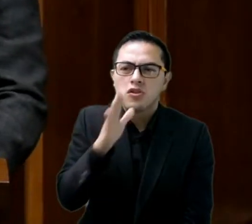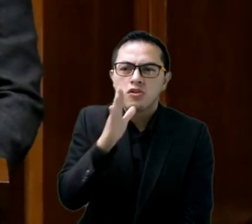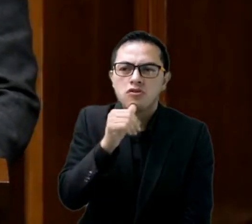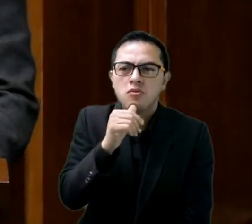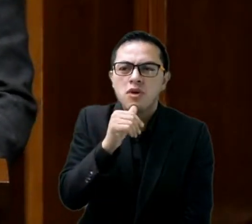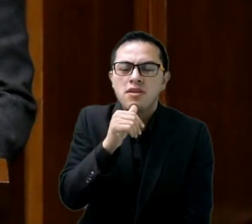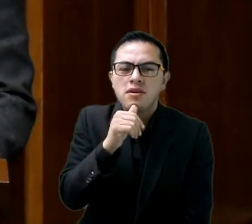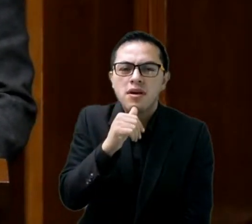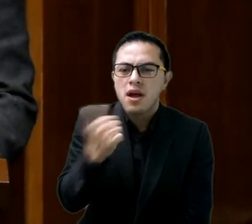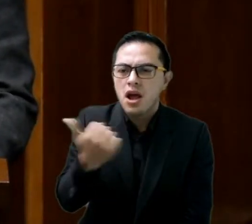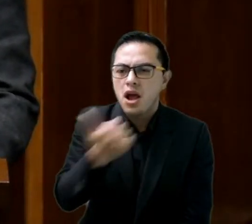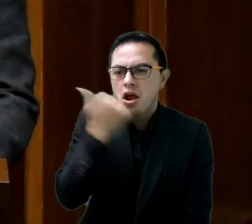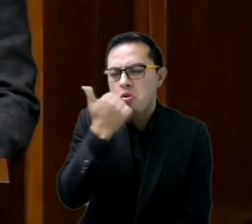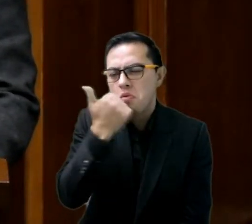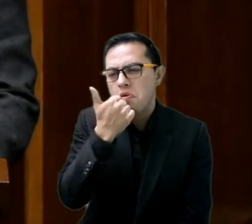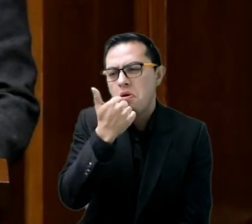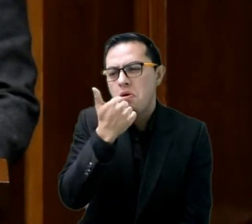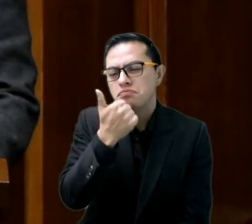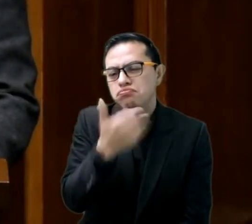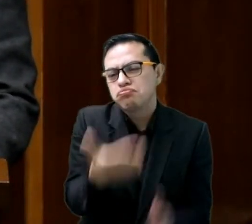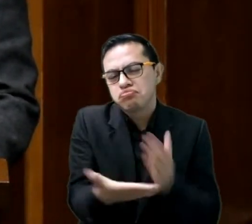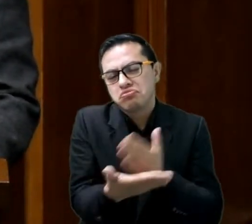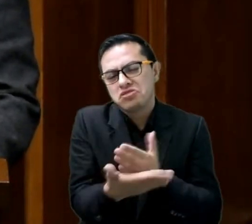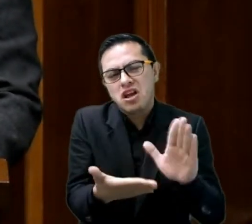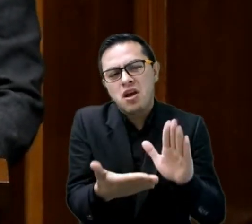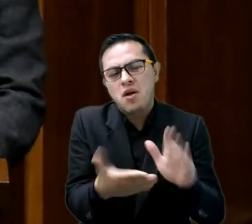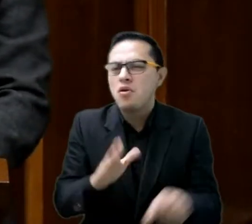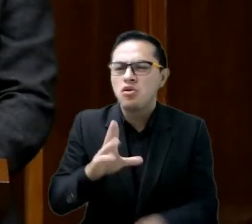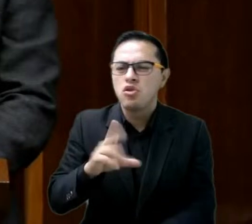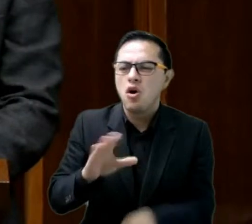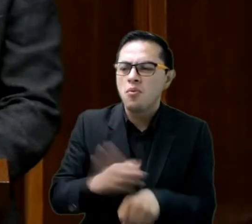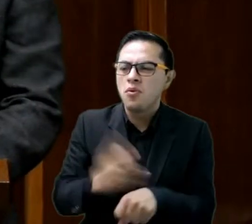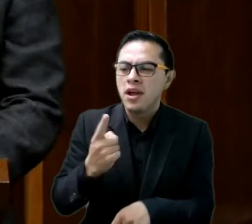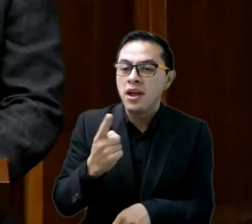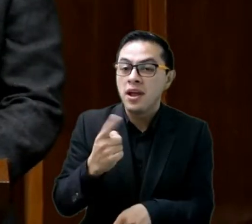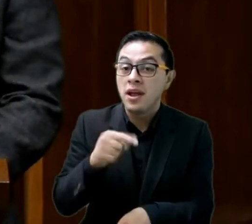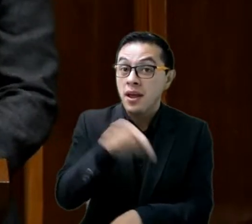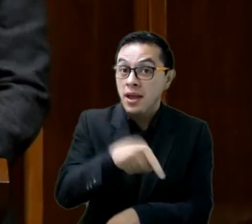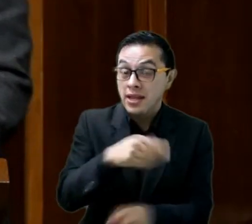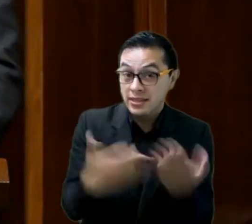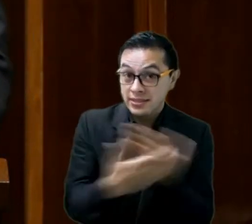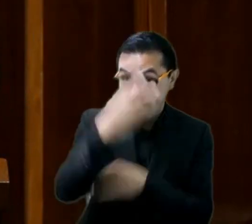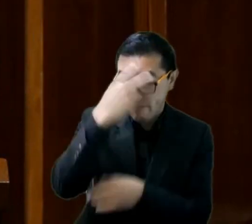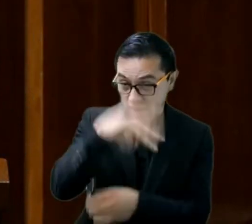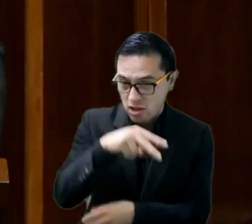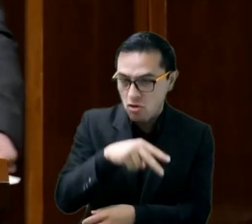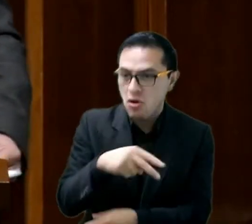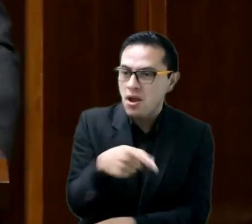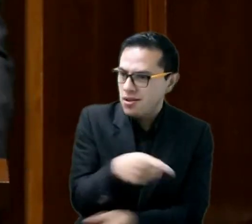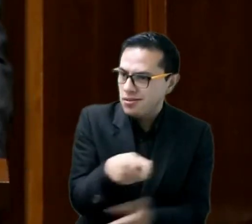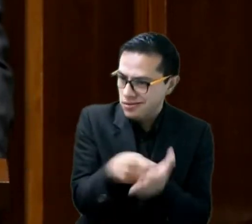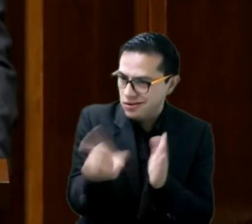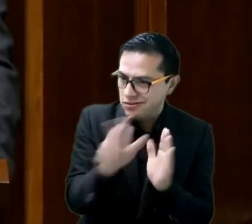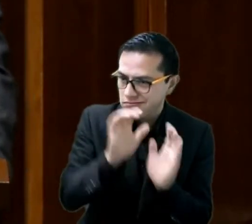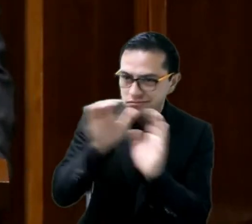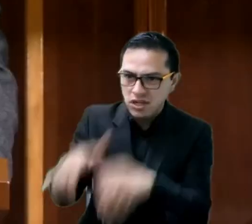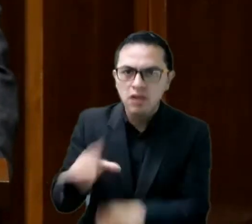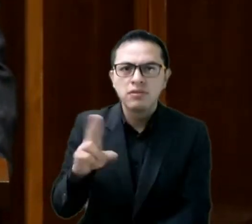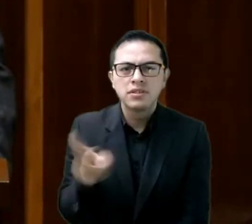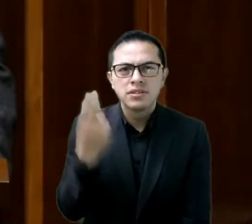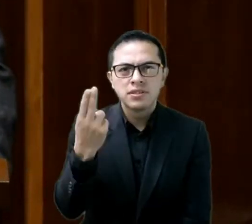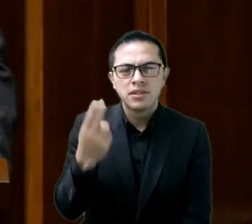tienes que aceptar porque es un derecho por haber nacido en México tener acceso a la universidad. Y el rector diría, ¿y cómo quieres que te la